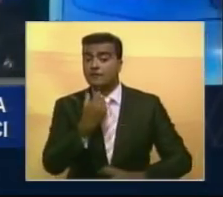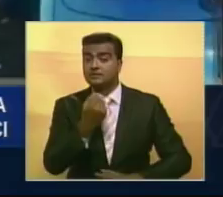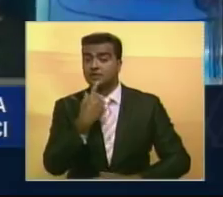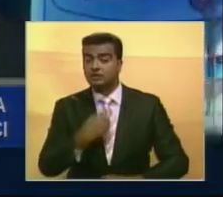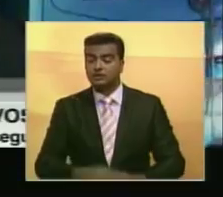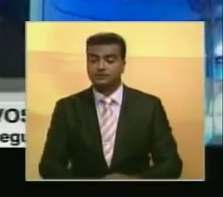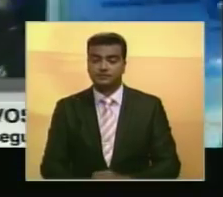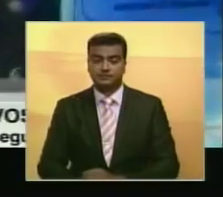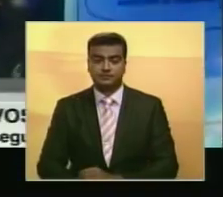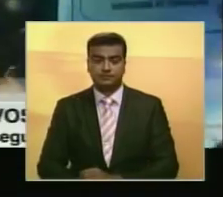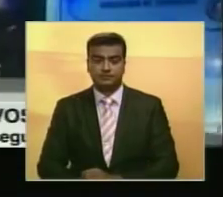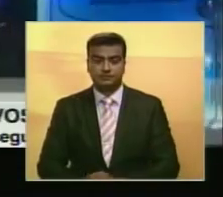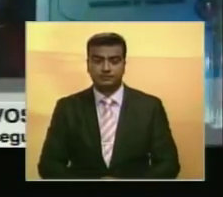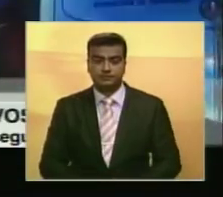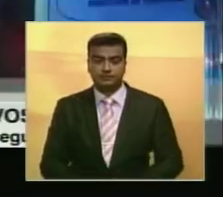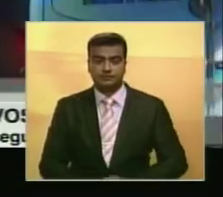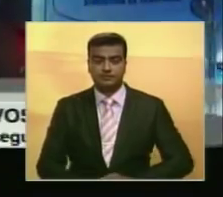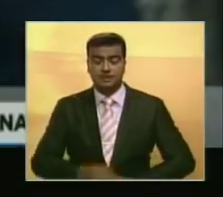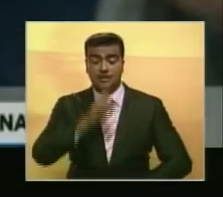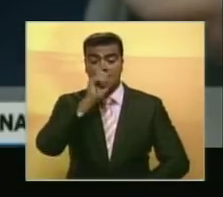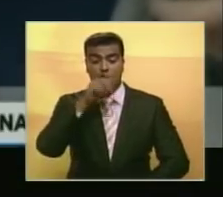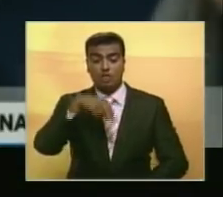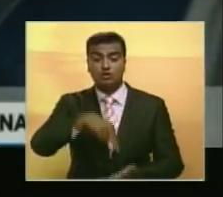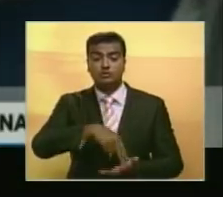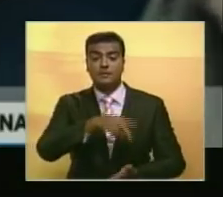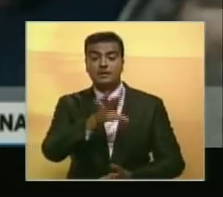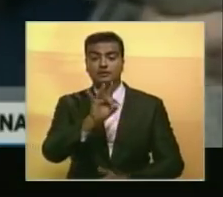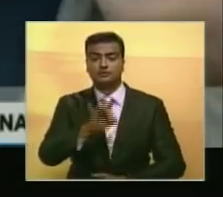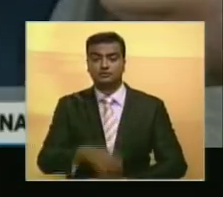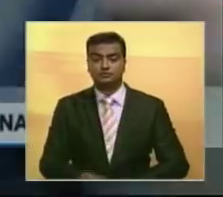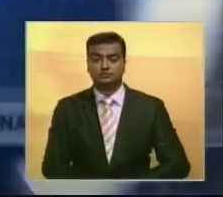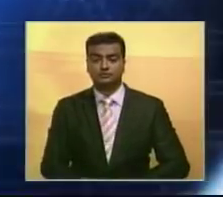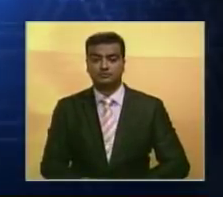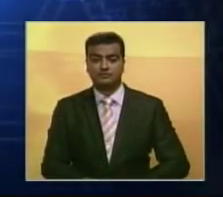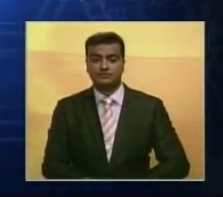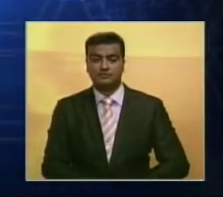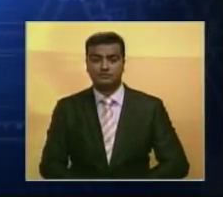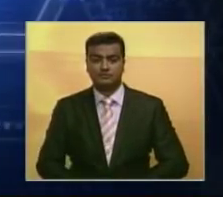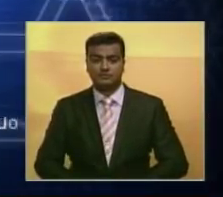localidad General Rodríguez en el año 2008.